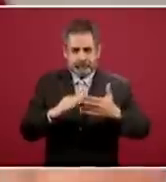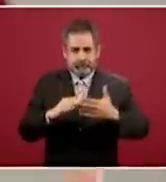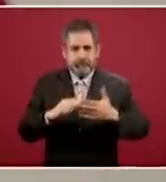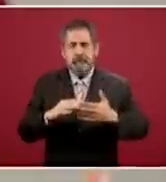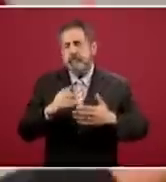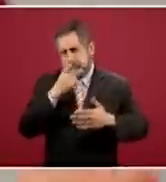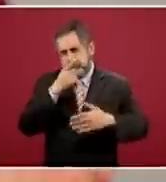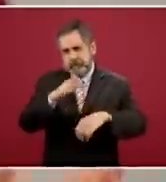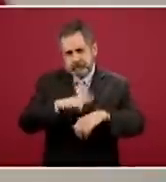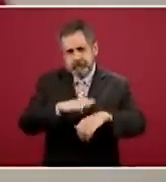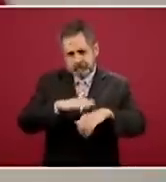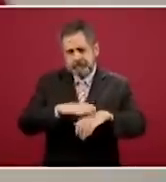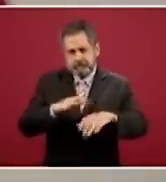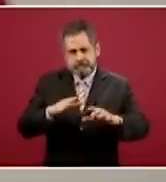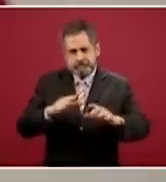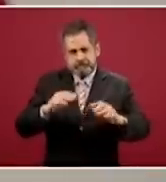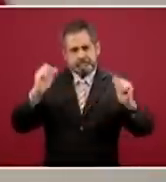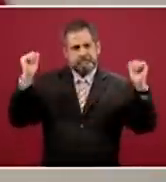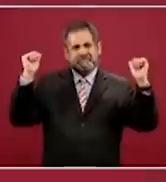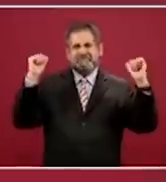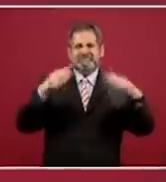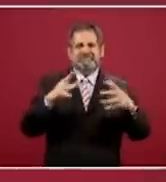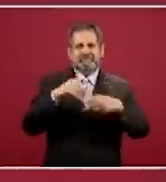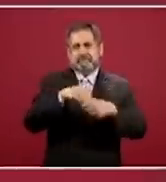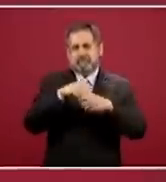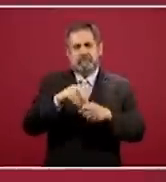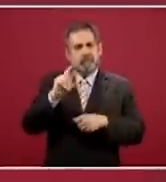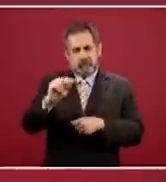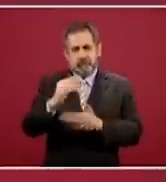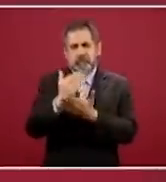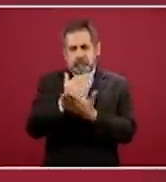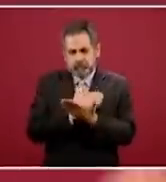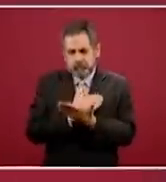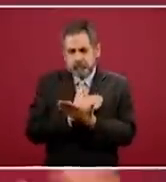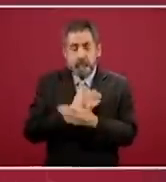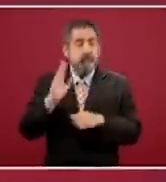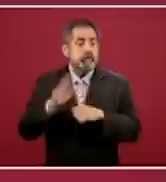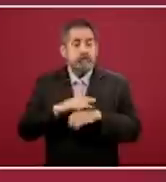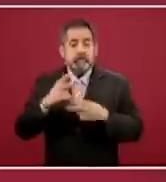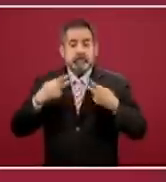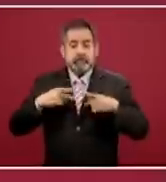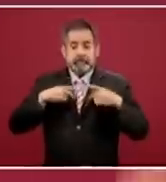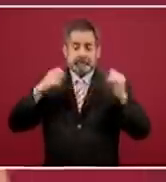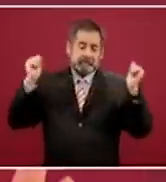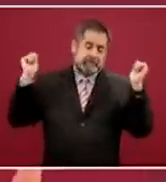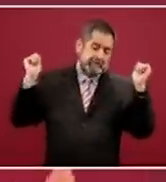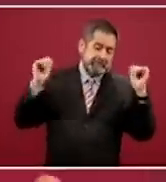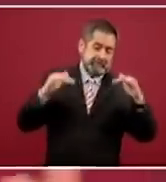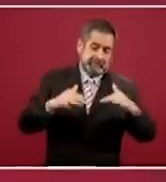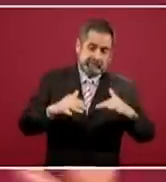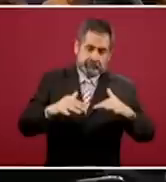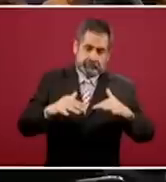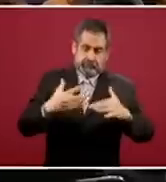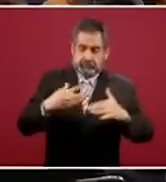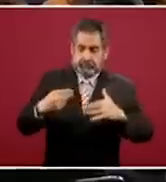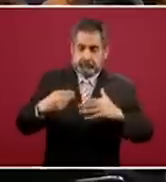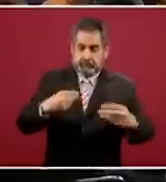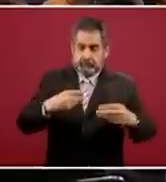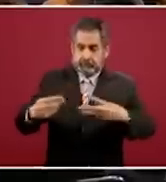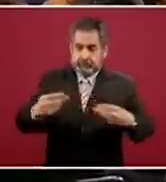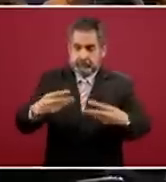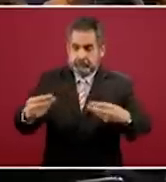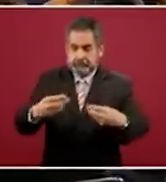en espacios de congregación masiva, porque sí se sabe que las congregaciones masivas nos llevan a que haya